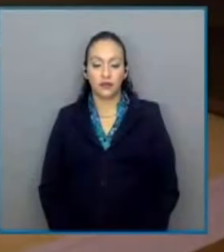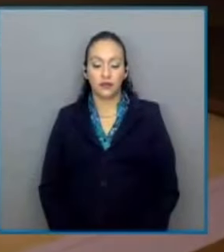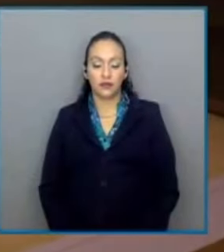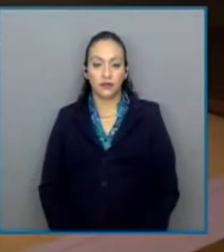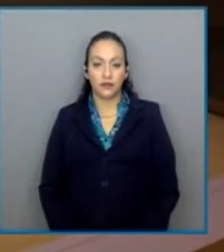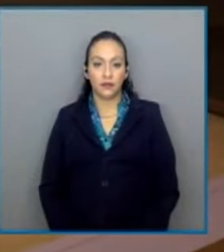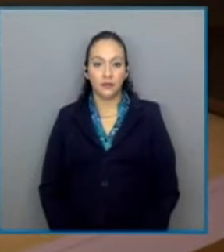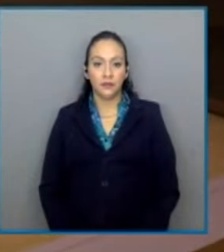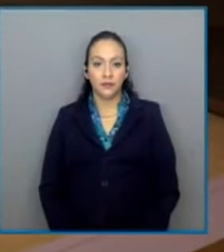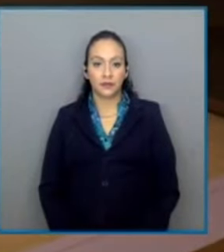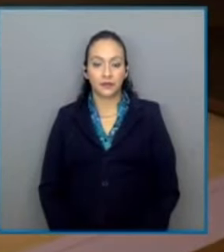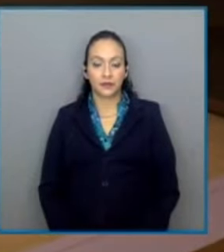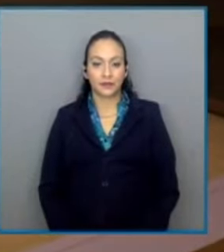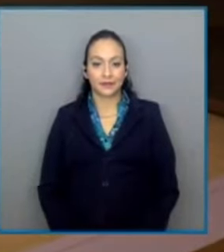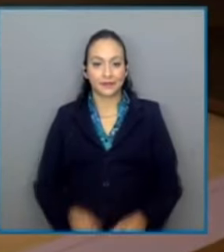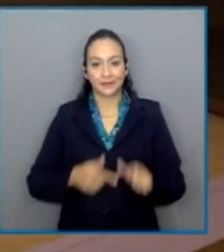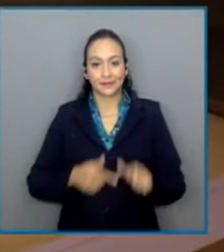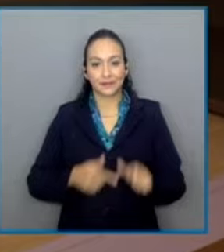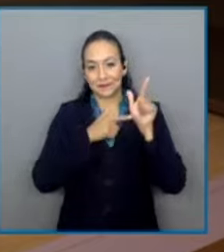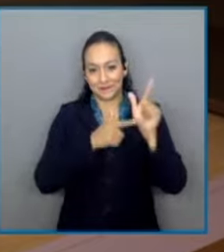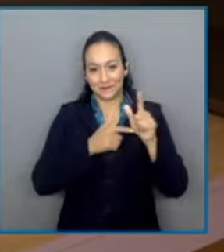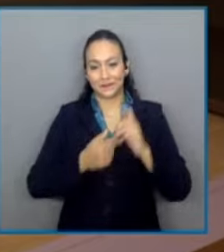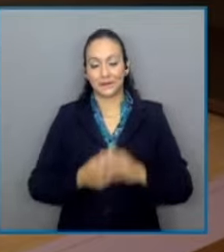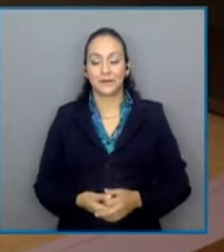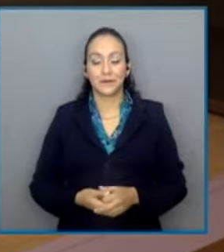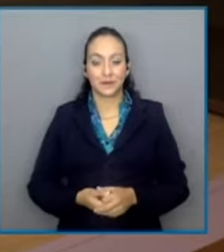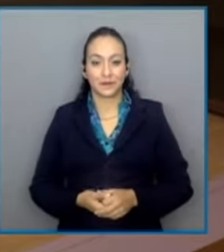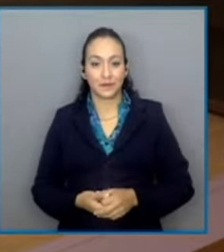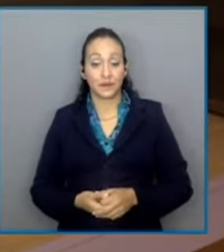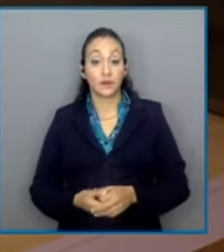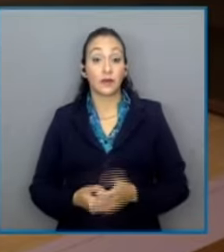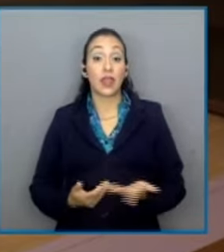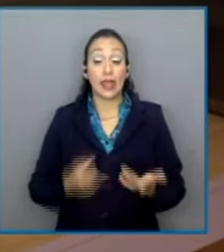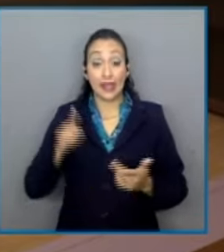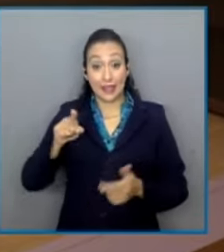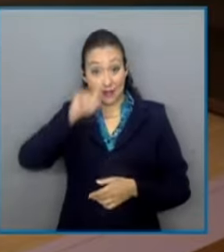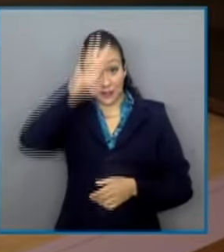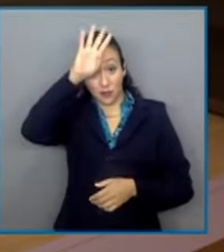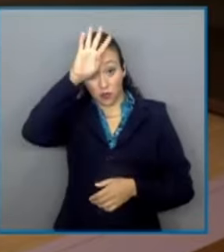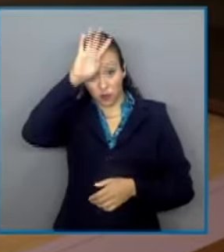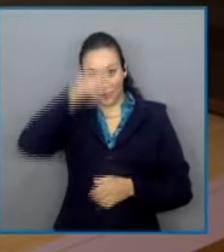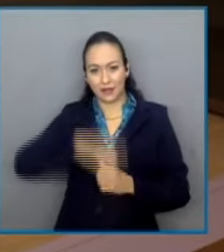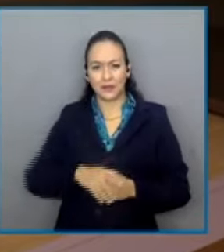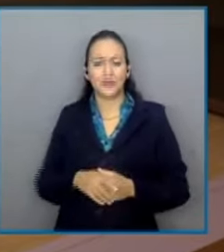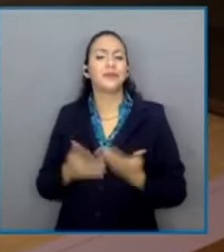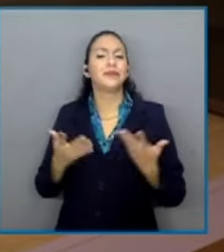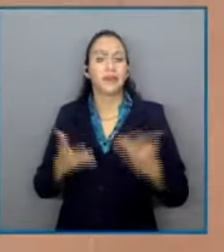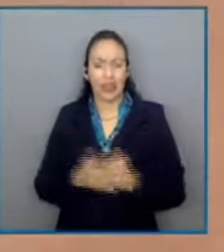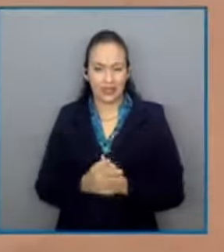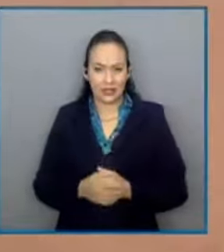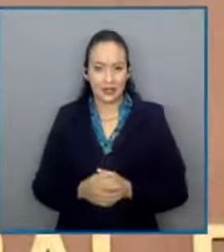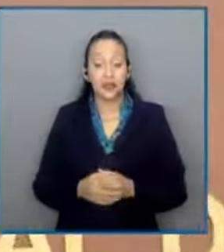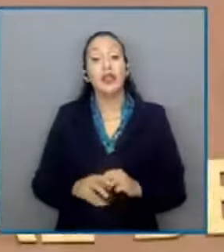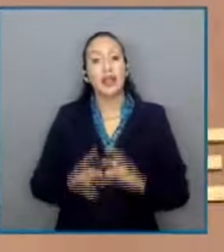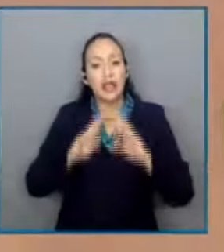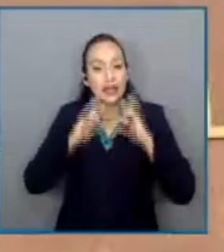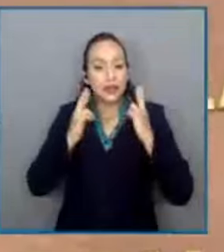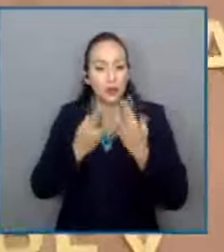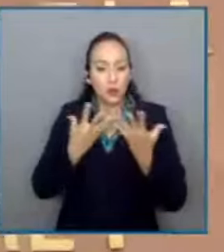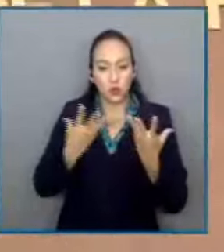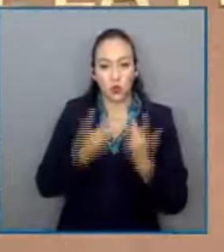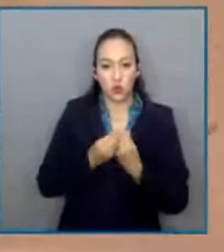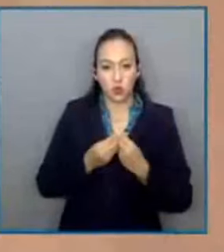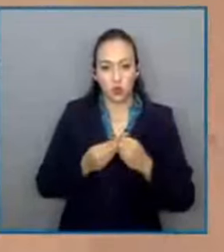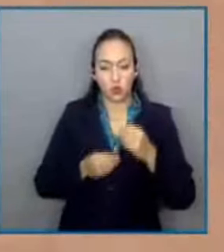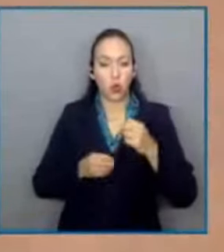Gracias por continuar con nosotros. La Sala Regional Monterrey confirmó la resolución del Consejo General del INE que desechó las quejas en materia